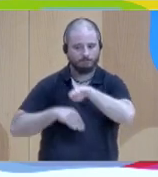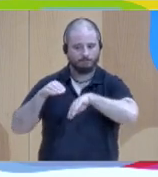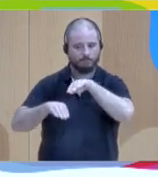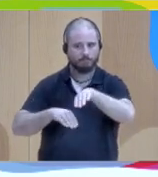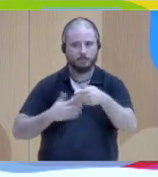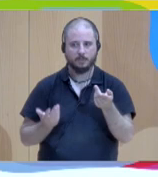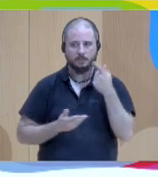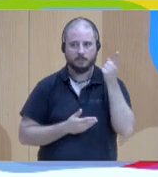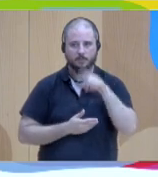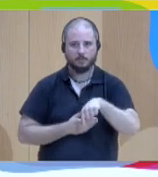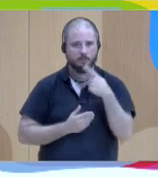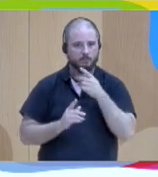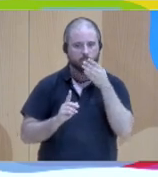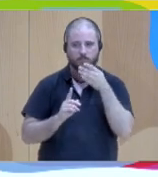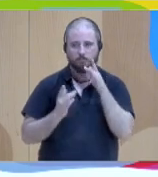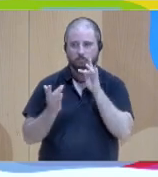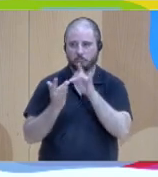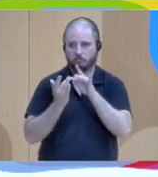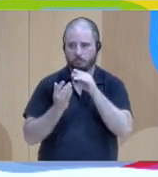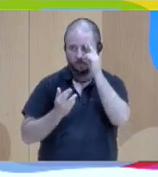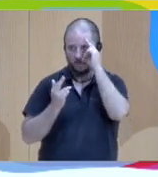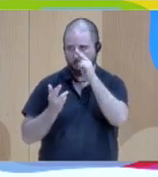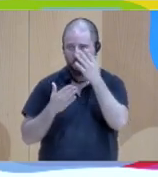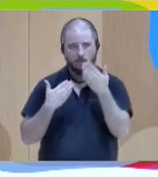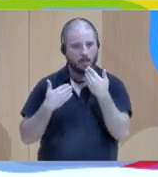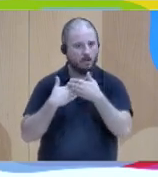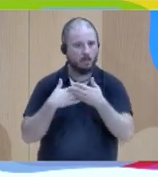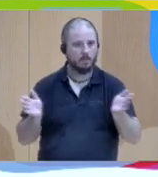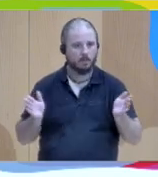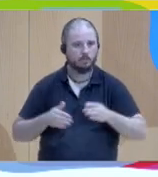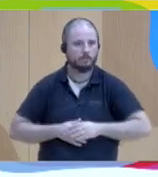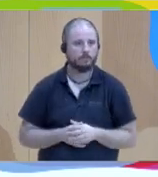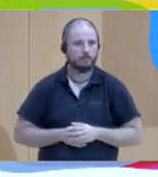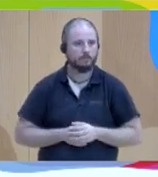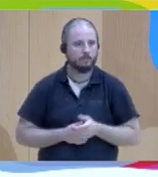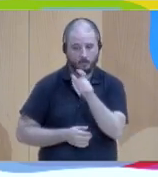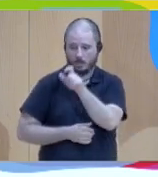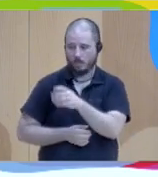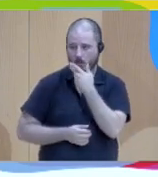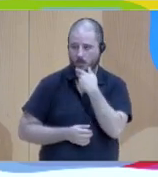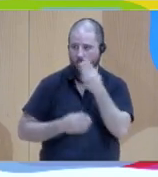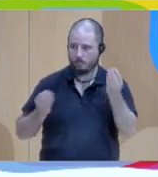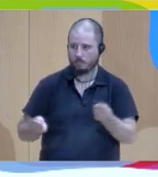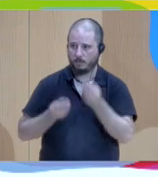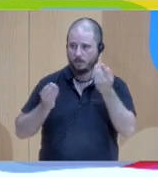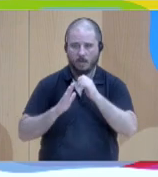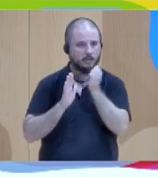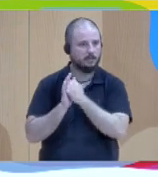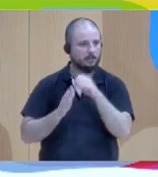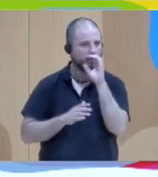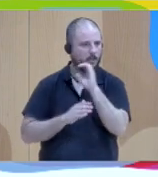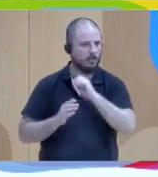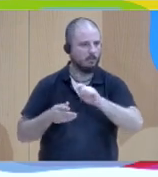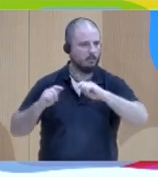respetuosa y con ese diálogo abierto. Hoy vamos a poder conocerle mejor. Él ha publicado numerosos artículos científicos, también